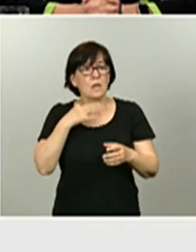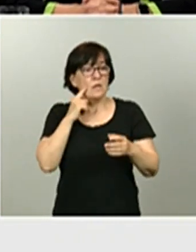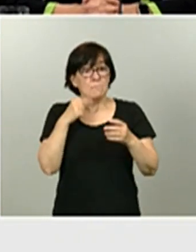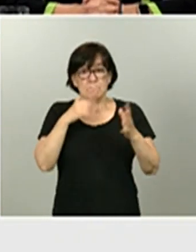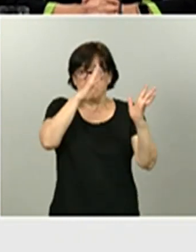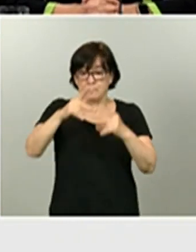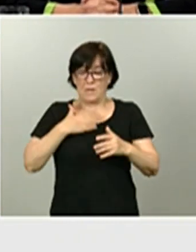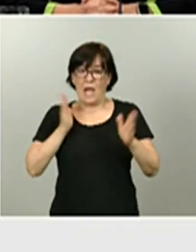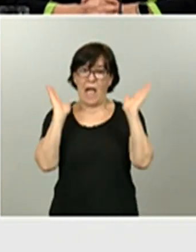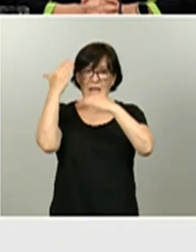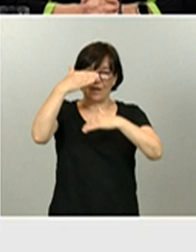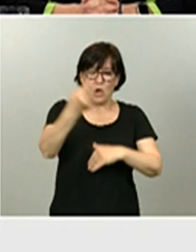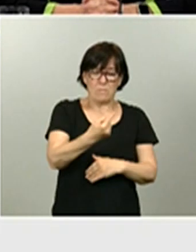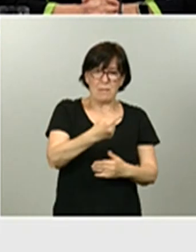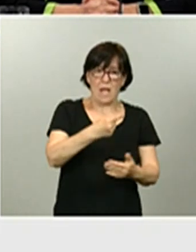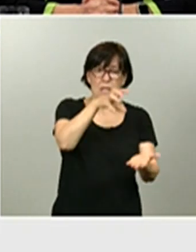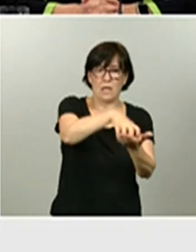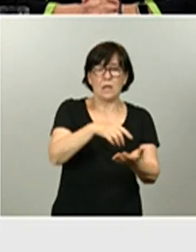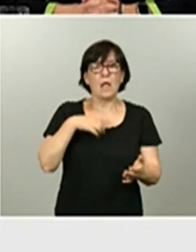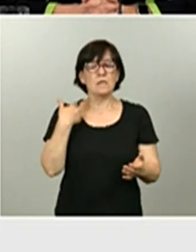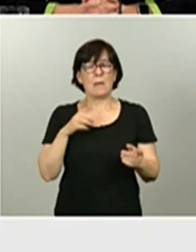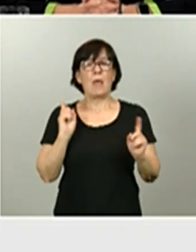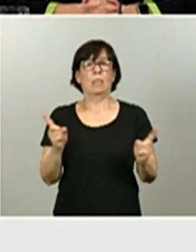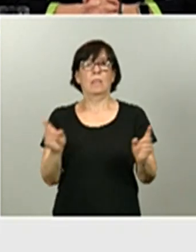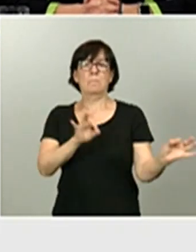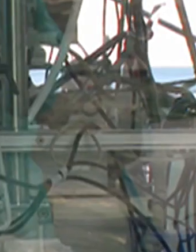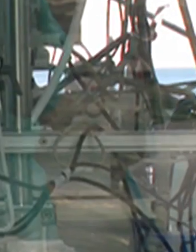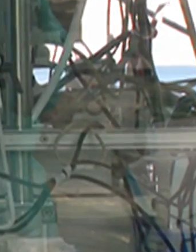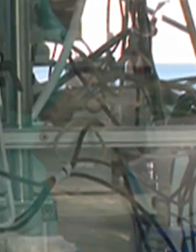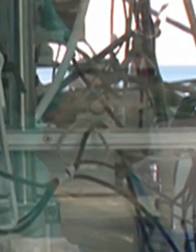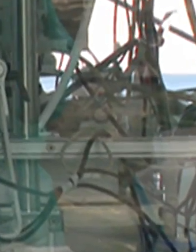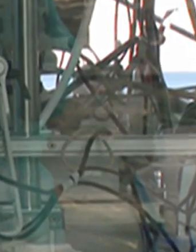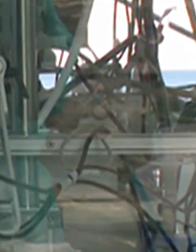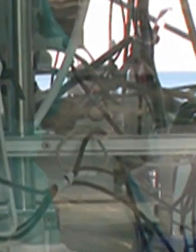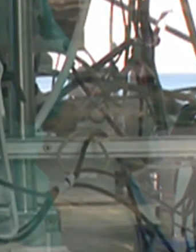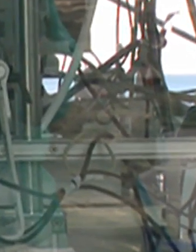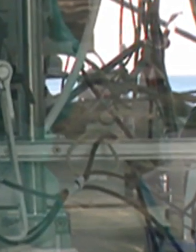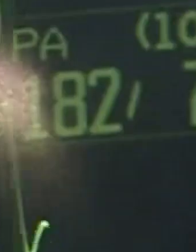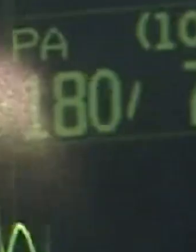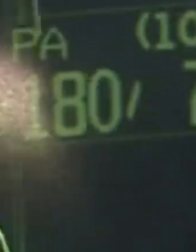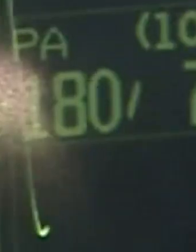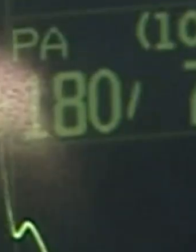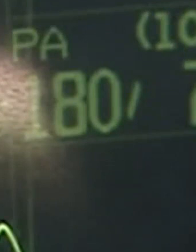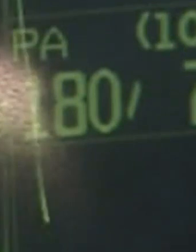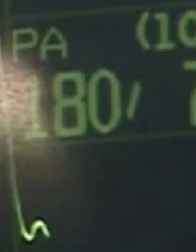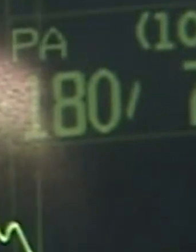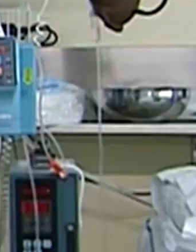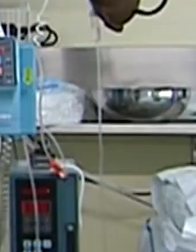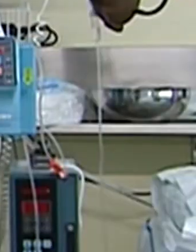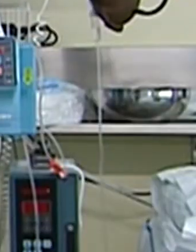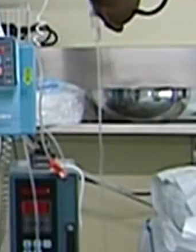primaria pero sobre todo estar preparado para los casos de rebrote aquellas comunidades que han tenido un mayor gasto en